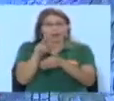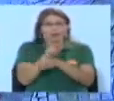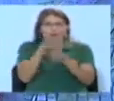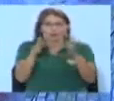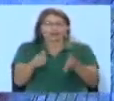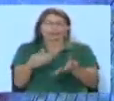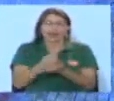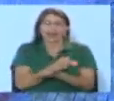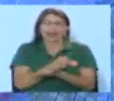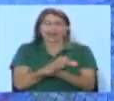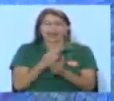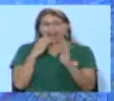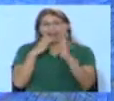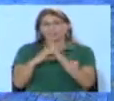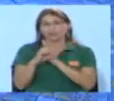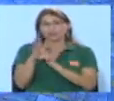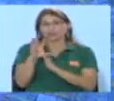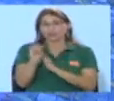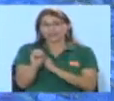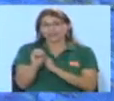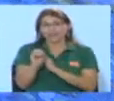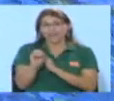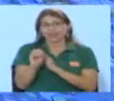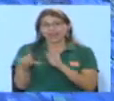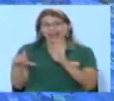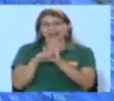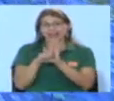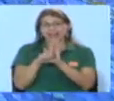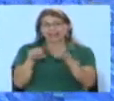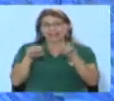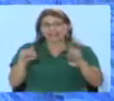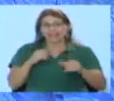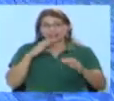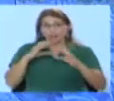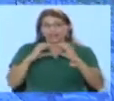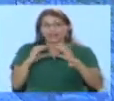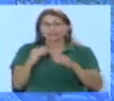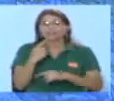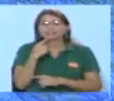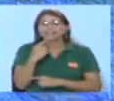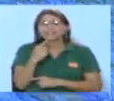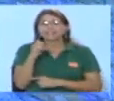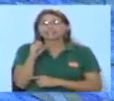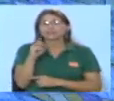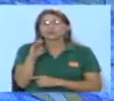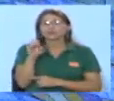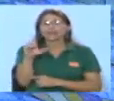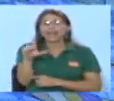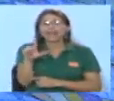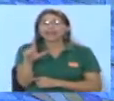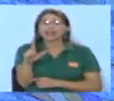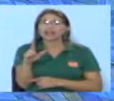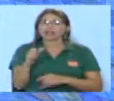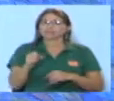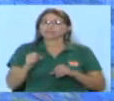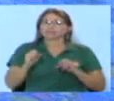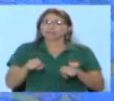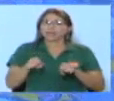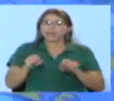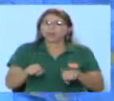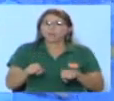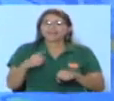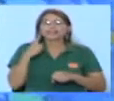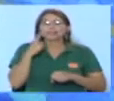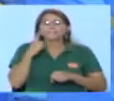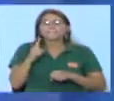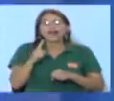Ley de Telecomunicaciones, ahí básicamente el llamado es que la SUTEL tiene la competencia para definir